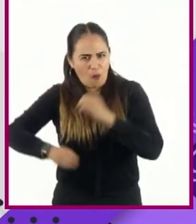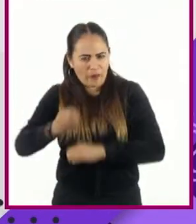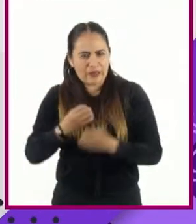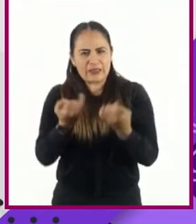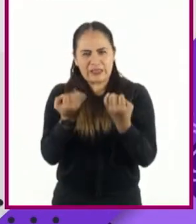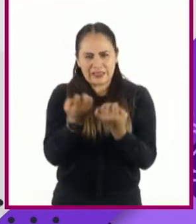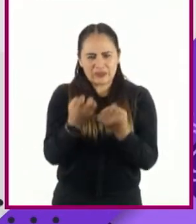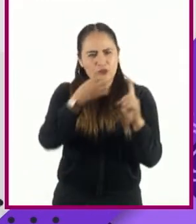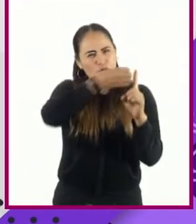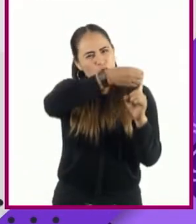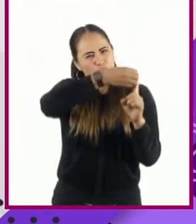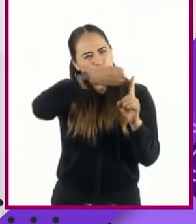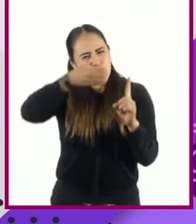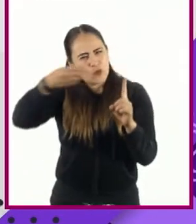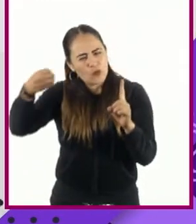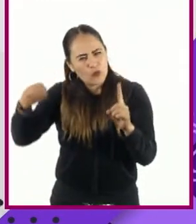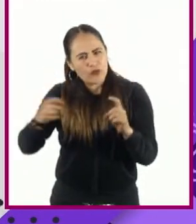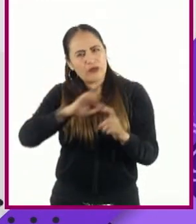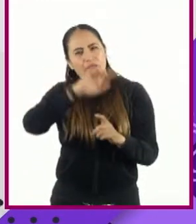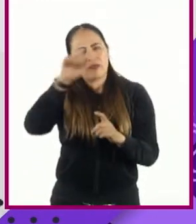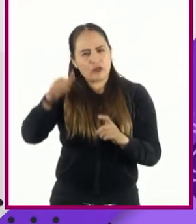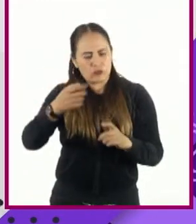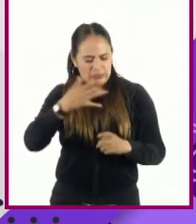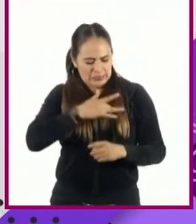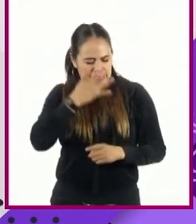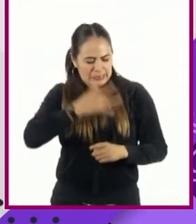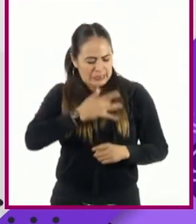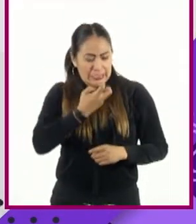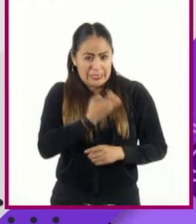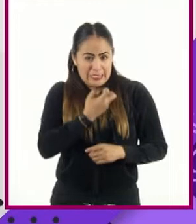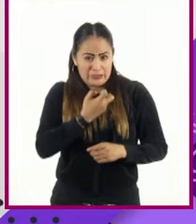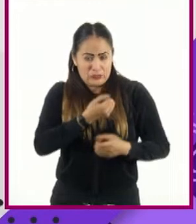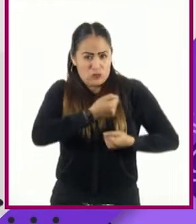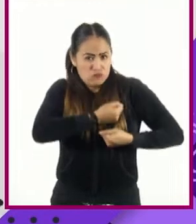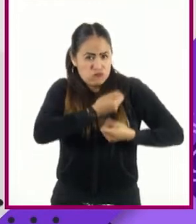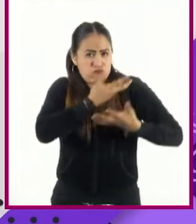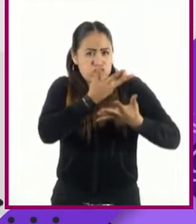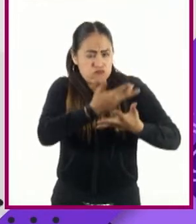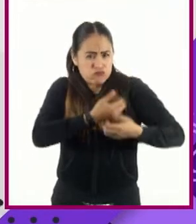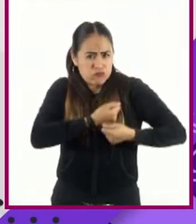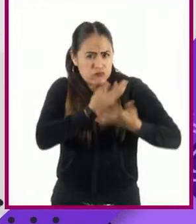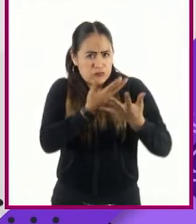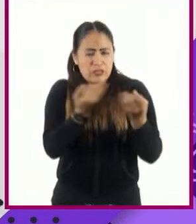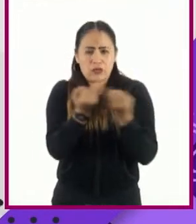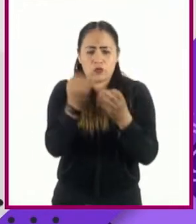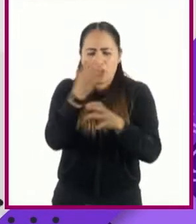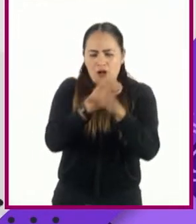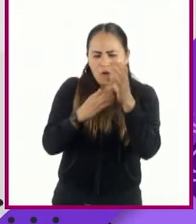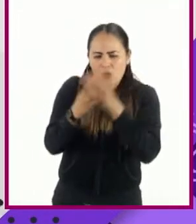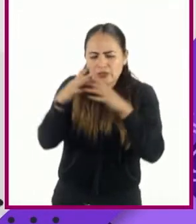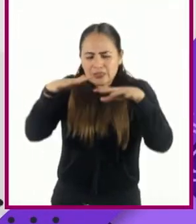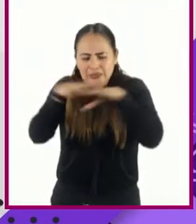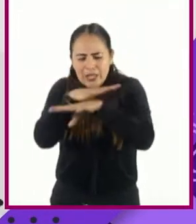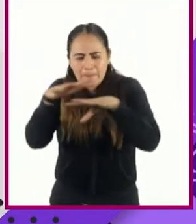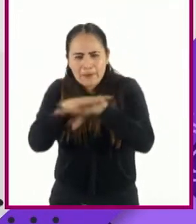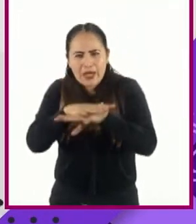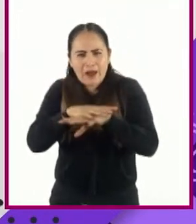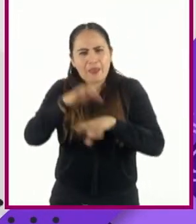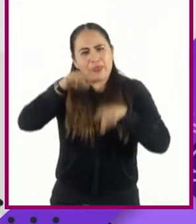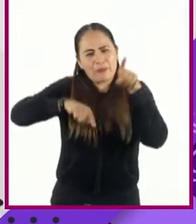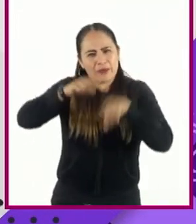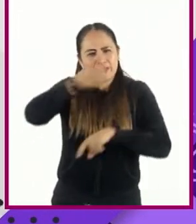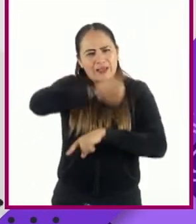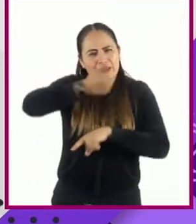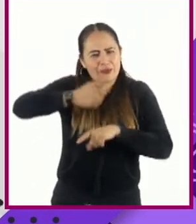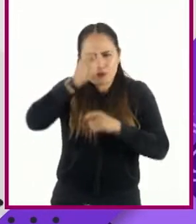ordenar, entender y expresar mejor nuestros sentimientos, así como a transformar los objetos según nuestras ideas por medio del